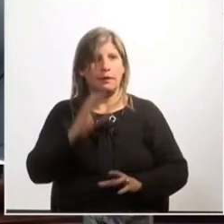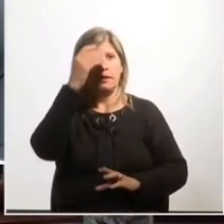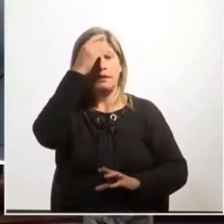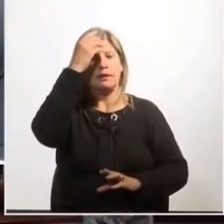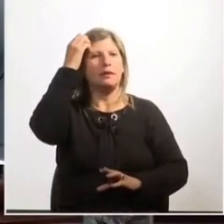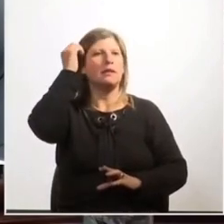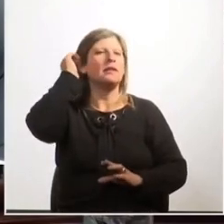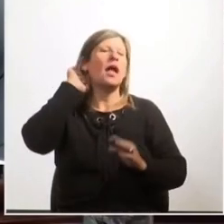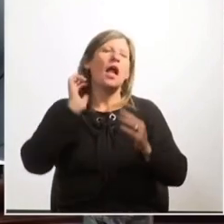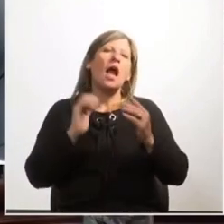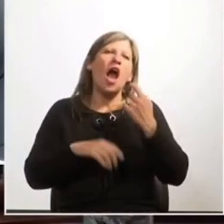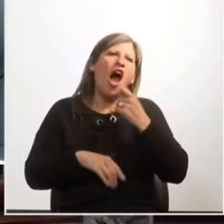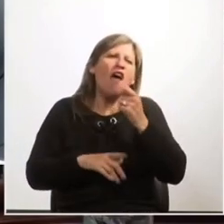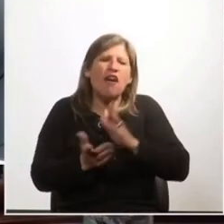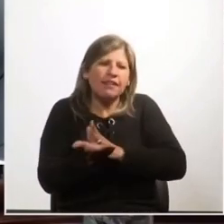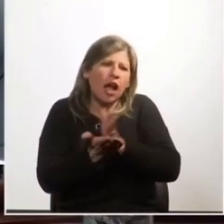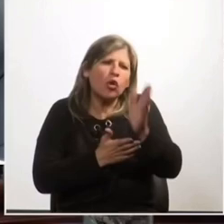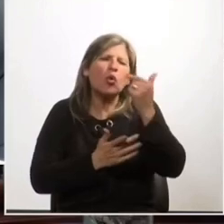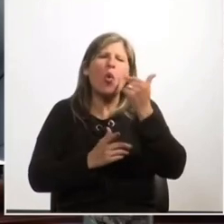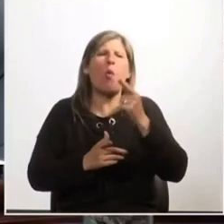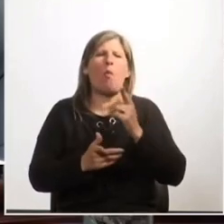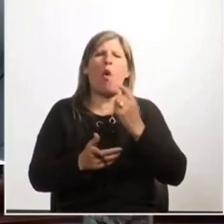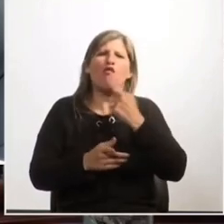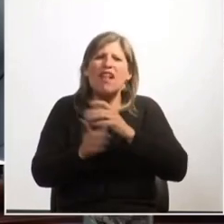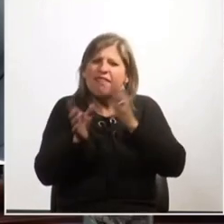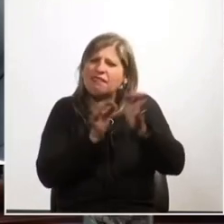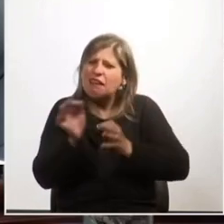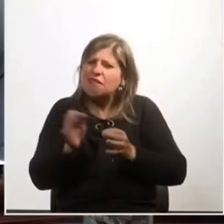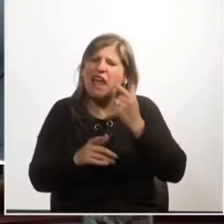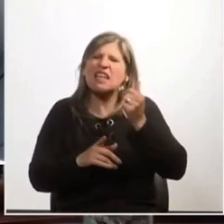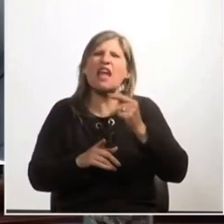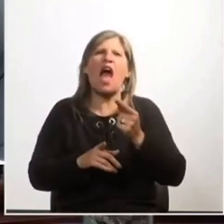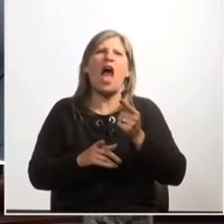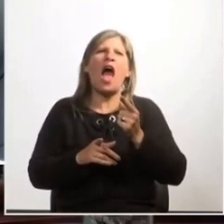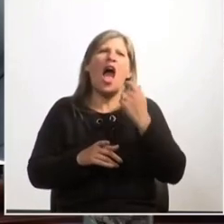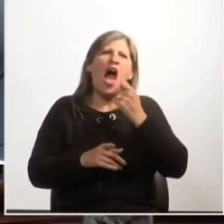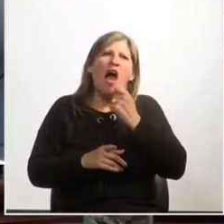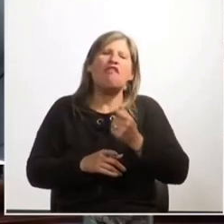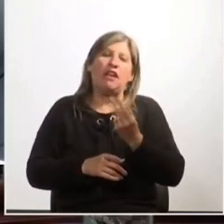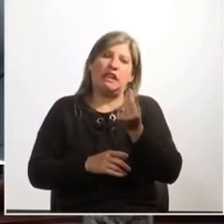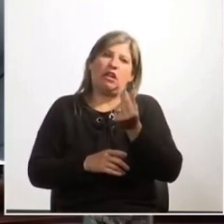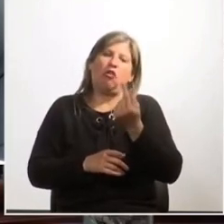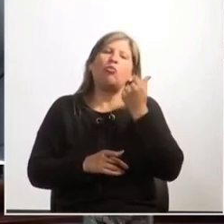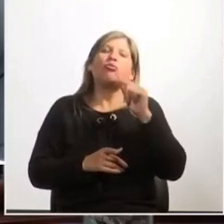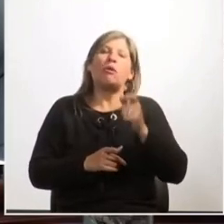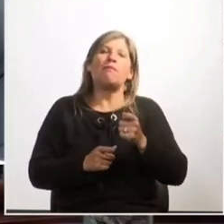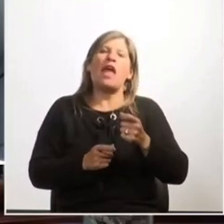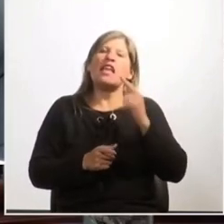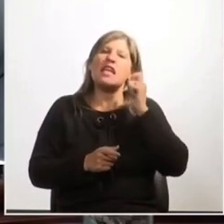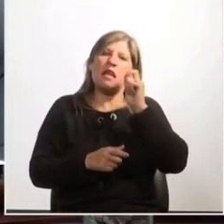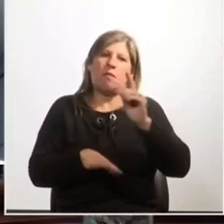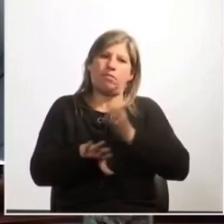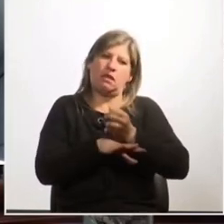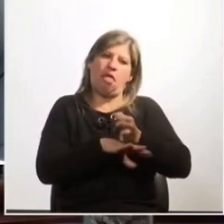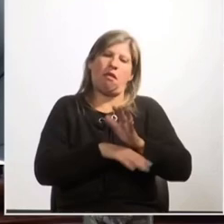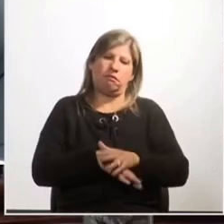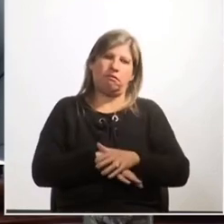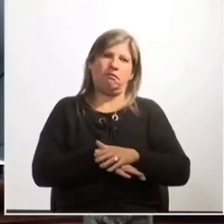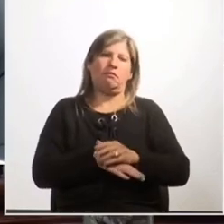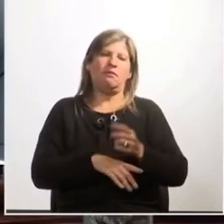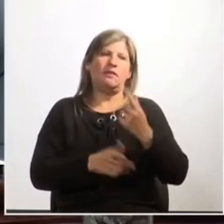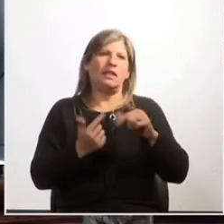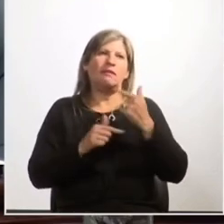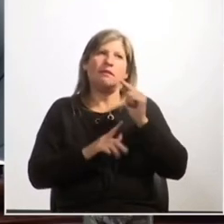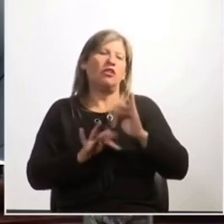Falta rumbo, falta estrategia, faltan recursos y faltan capacidades. Sucedió lo que era esperable.